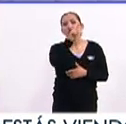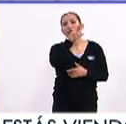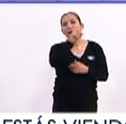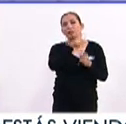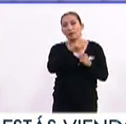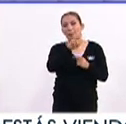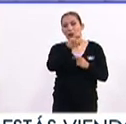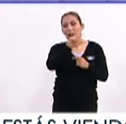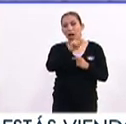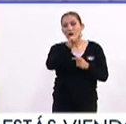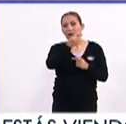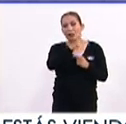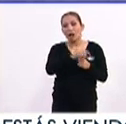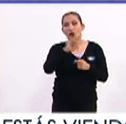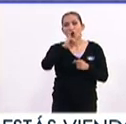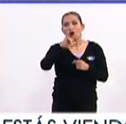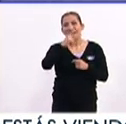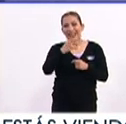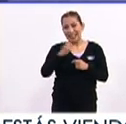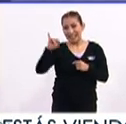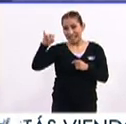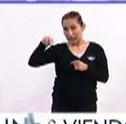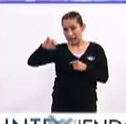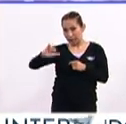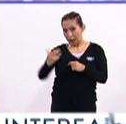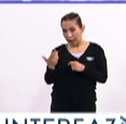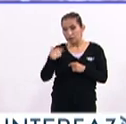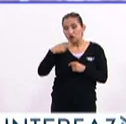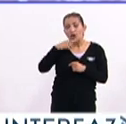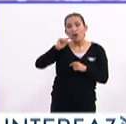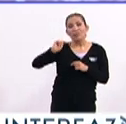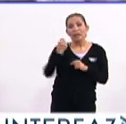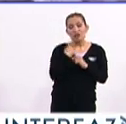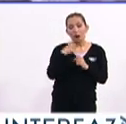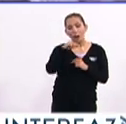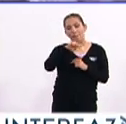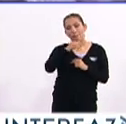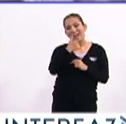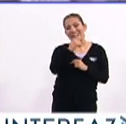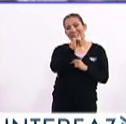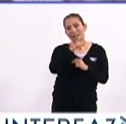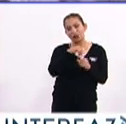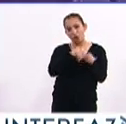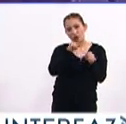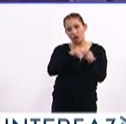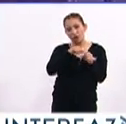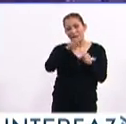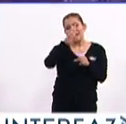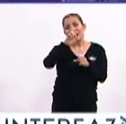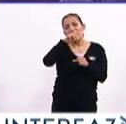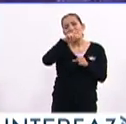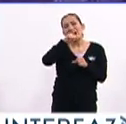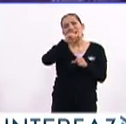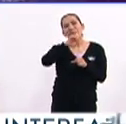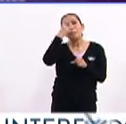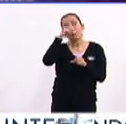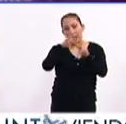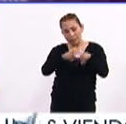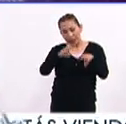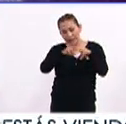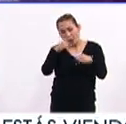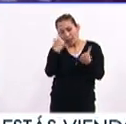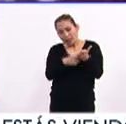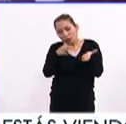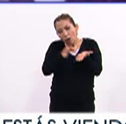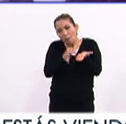Verónica Ortega y Jorge Archer, de Lina, se utilizó la técnica de magnetización pictórica remanente, a fin de analizar el